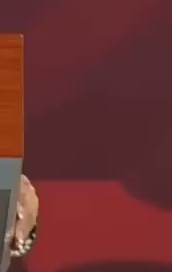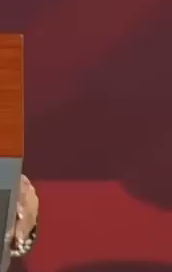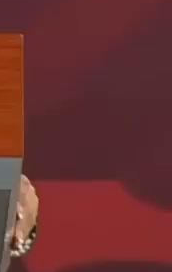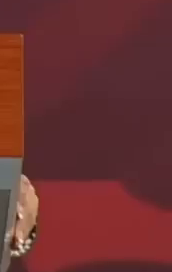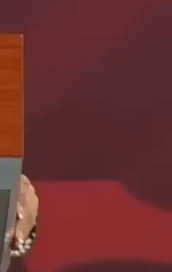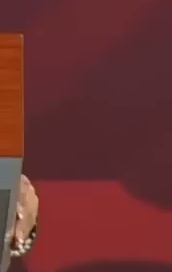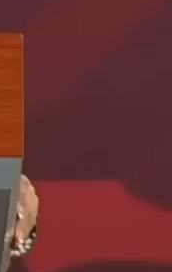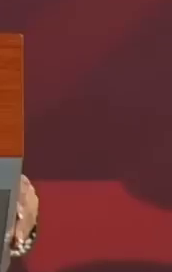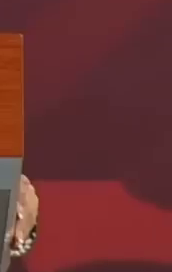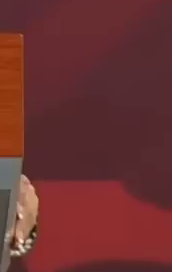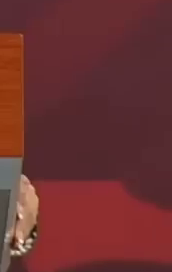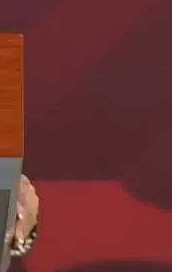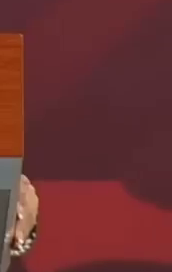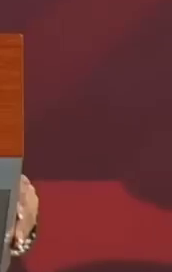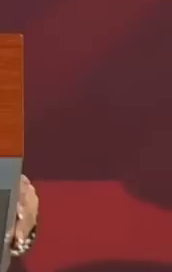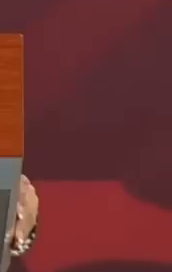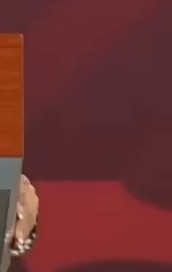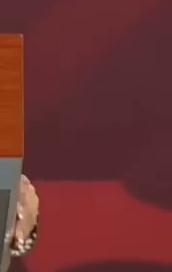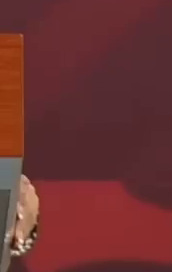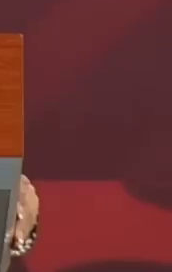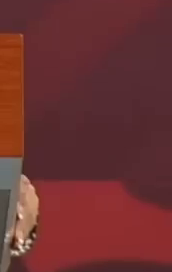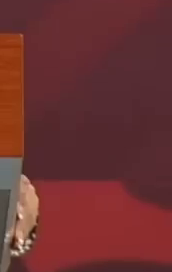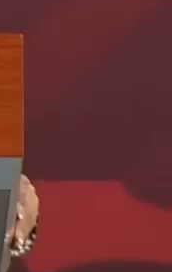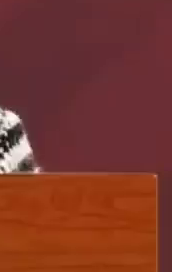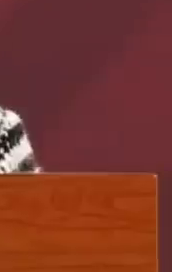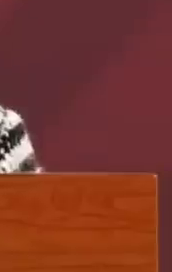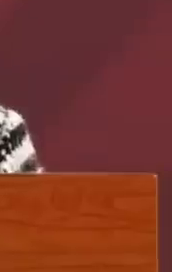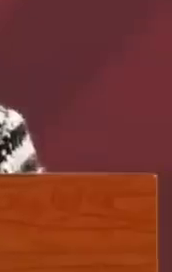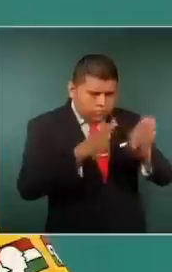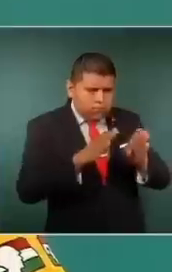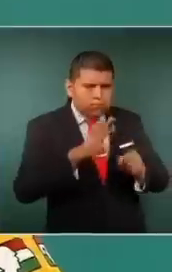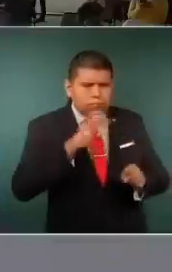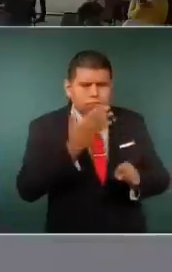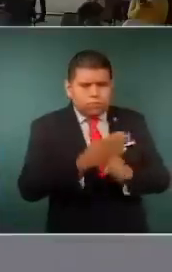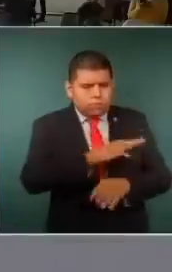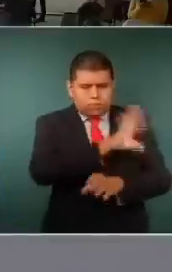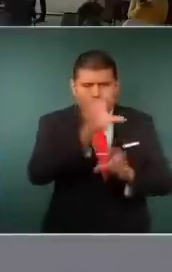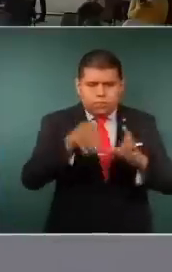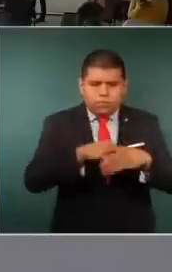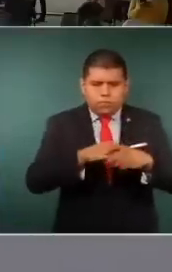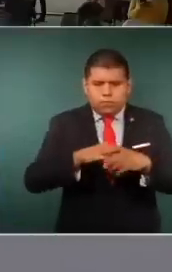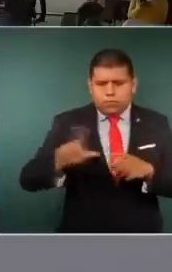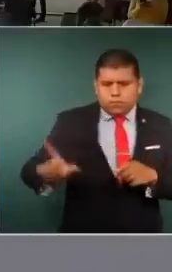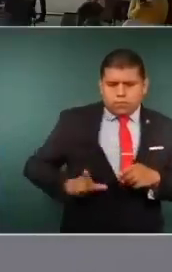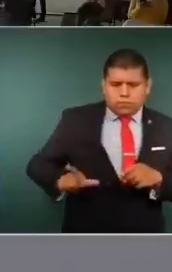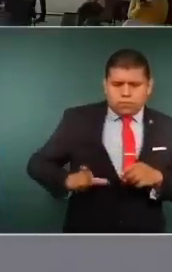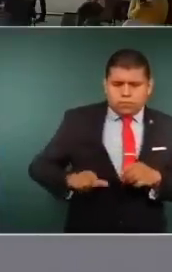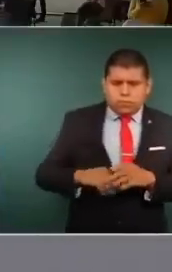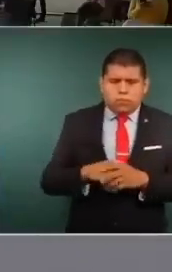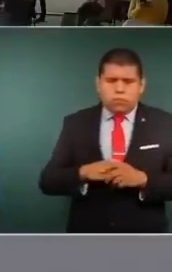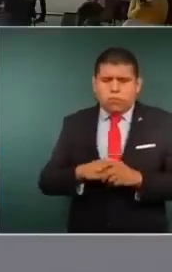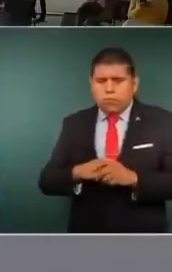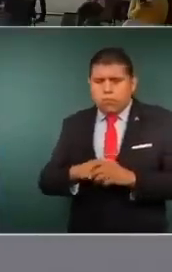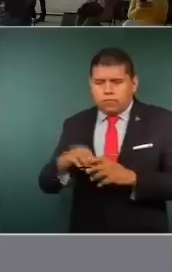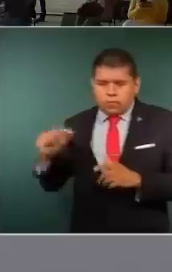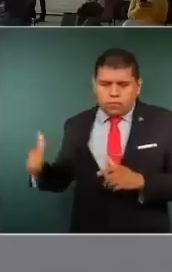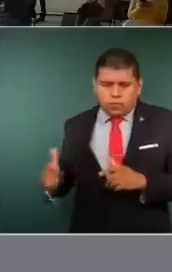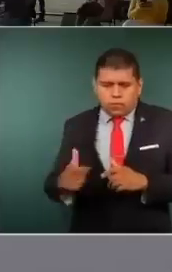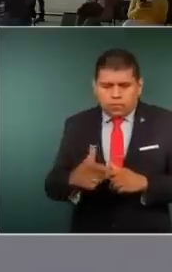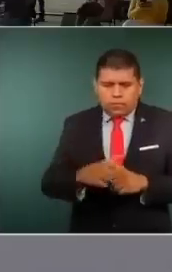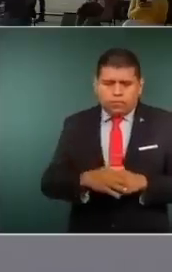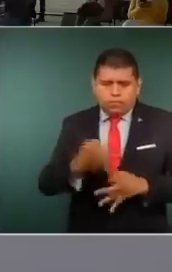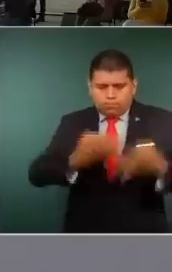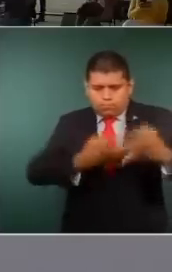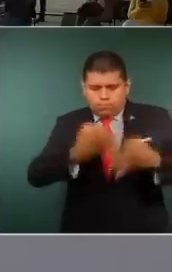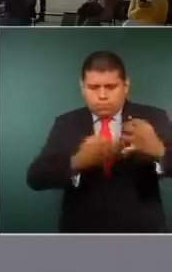en este proceso ahora el presidente López Obrador habló sobre esta situación sobre esta extradición que es la que pide